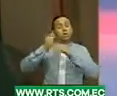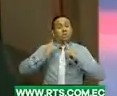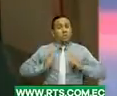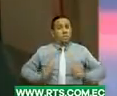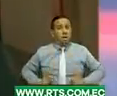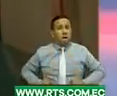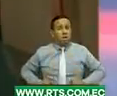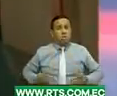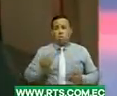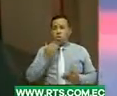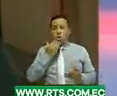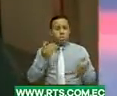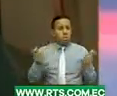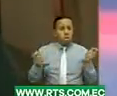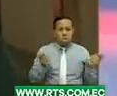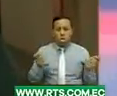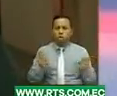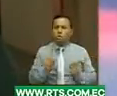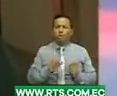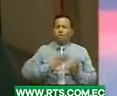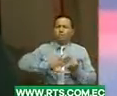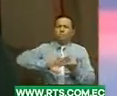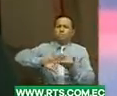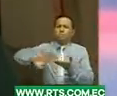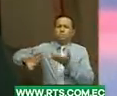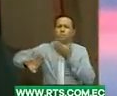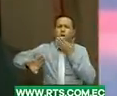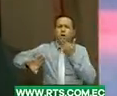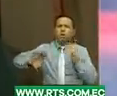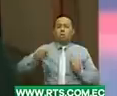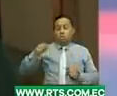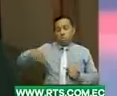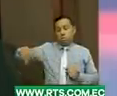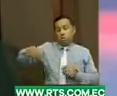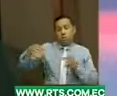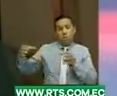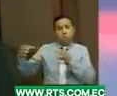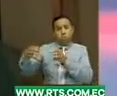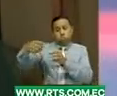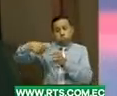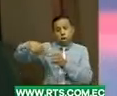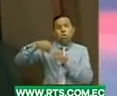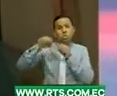juez y parte a la misma vez, el comité puede funcionar, porque la mayor